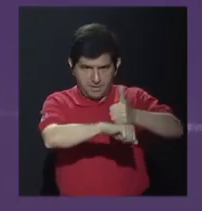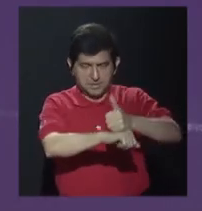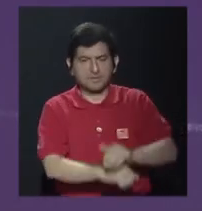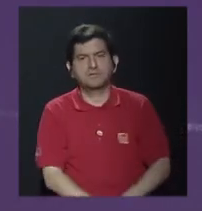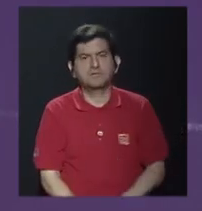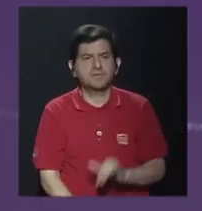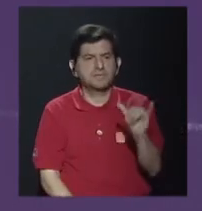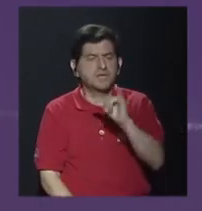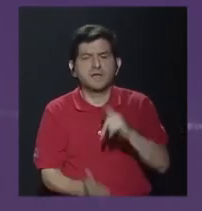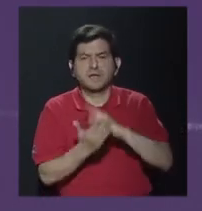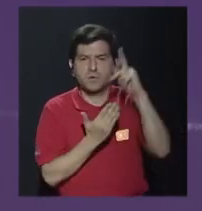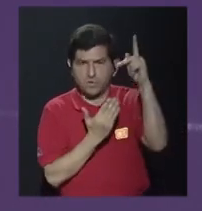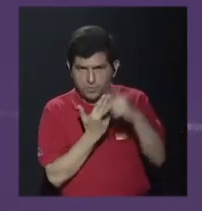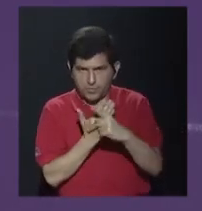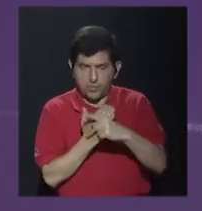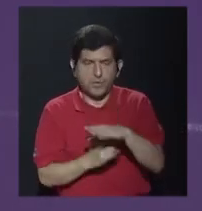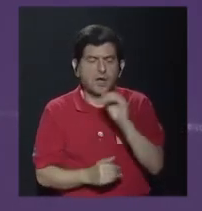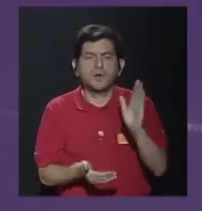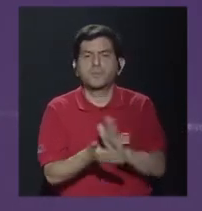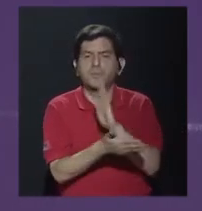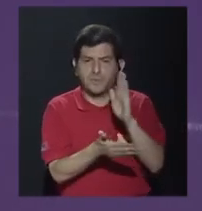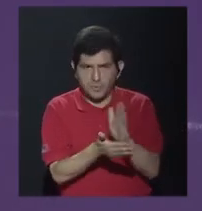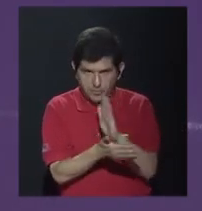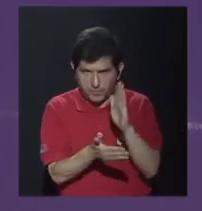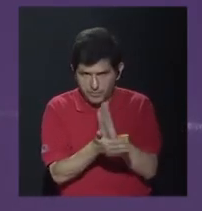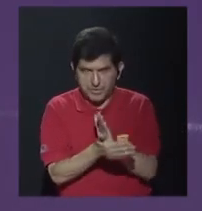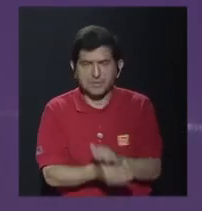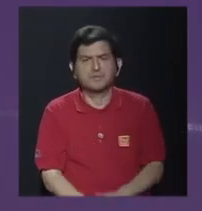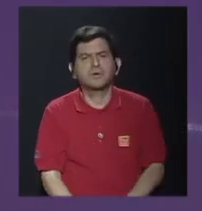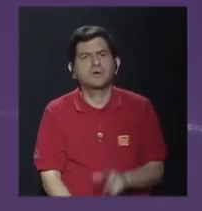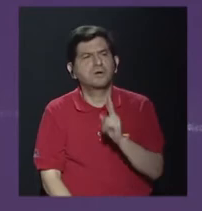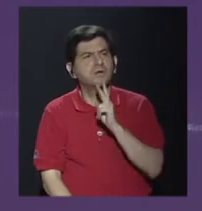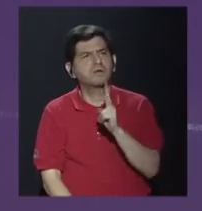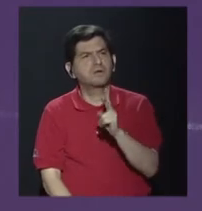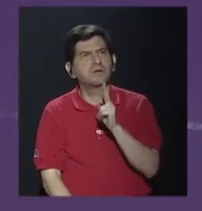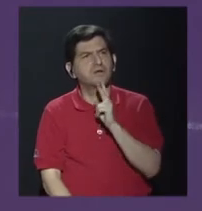en un mismo programa, en un mismo documento. Entonces, en realidad,